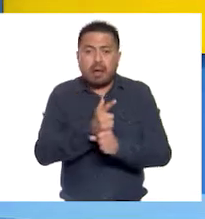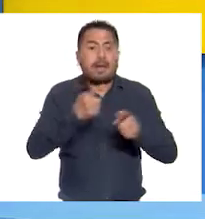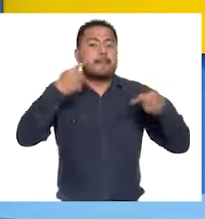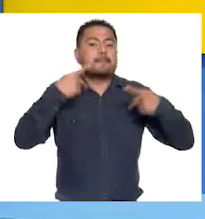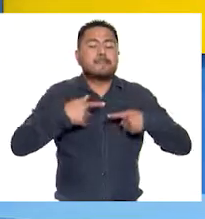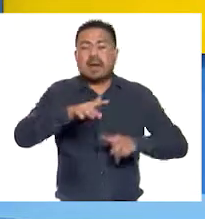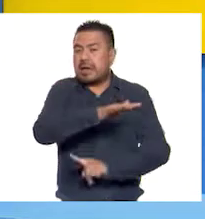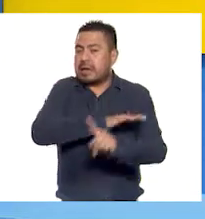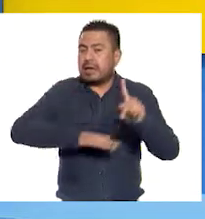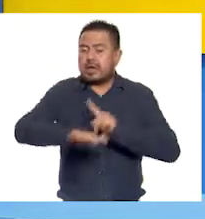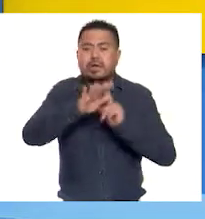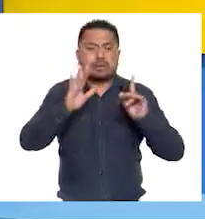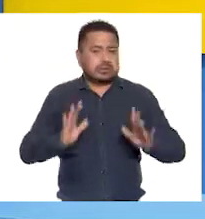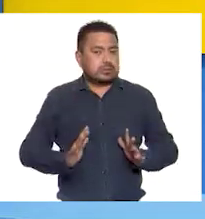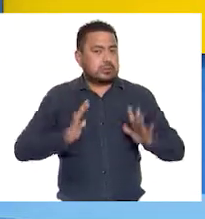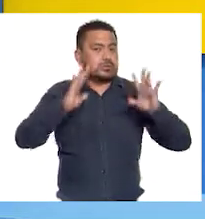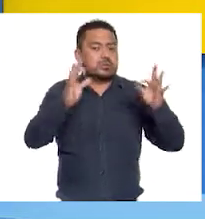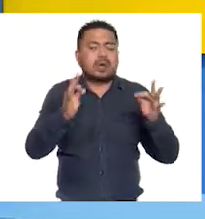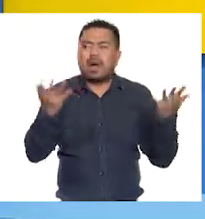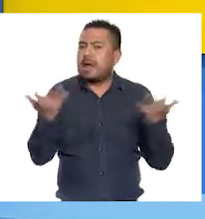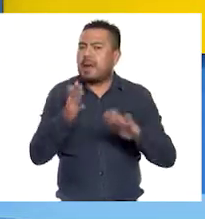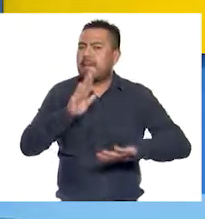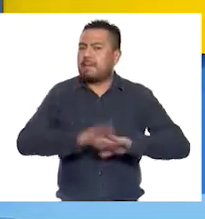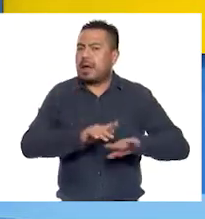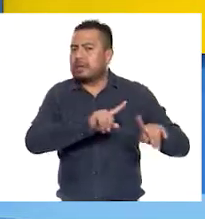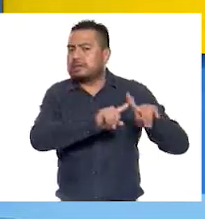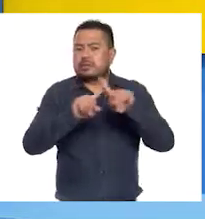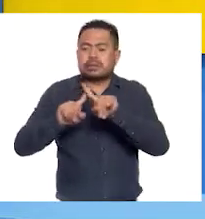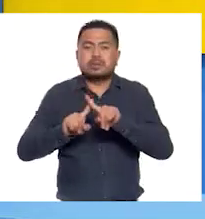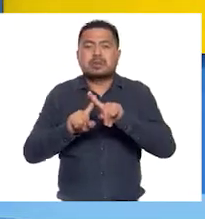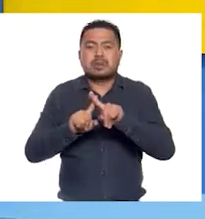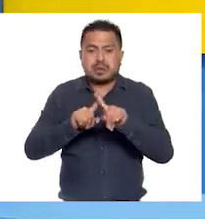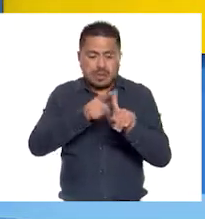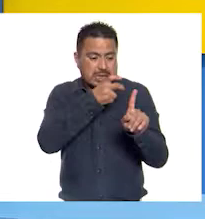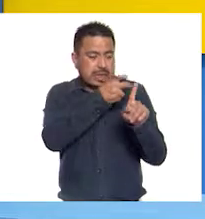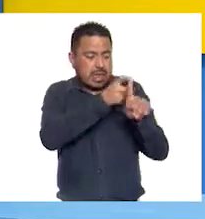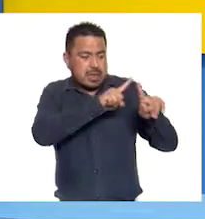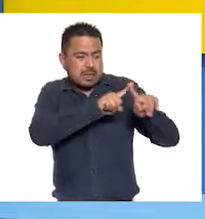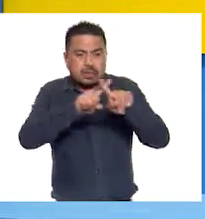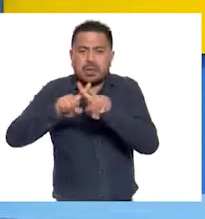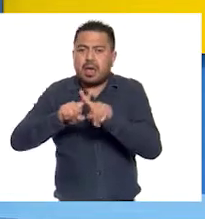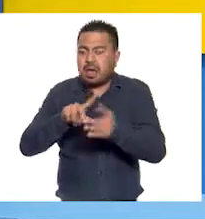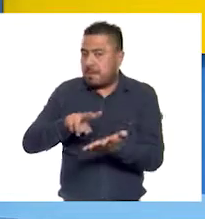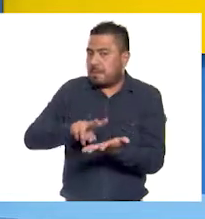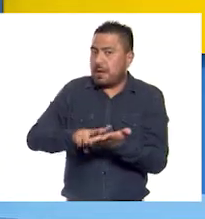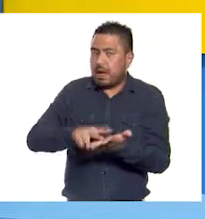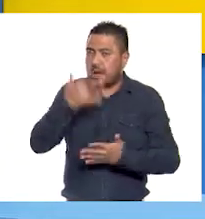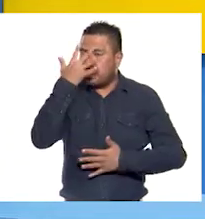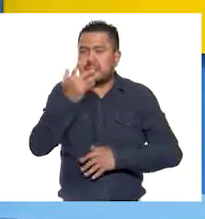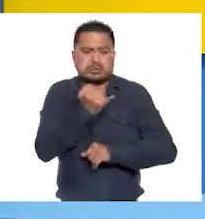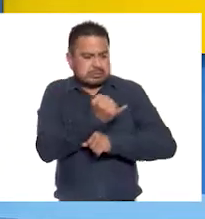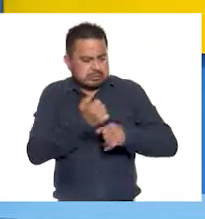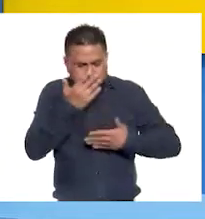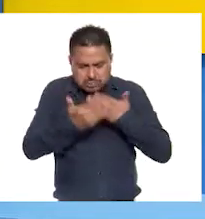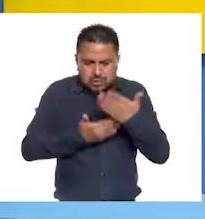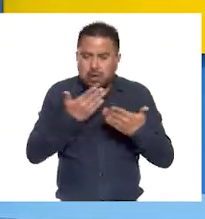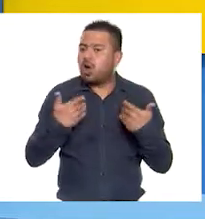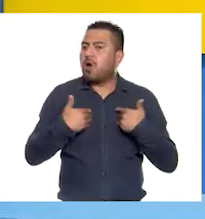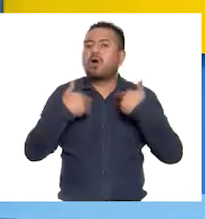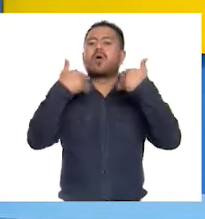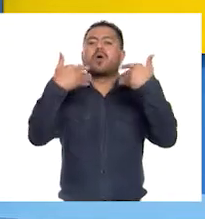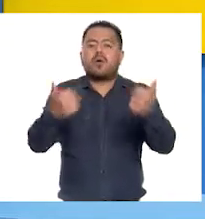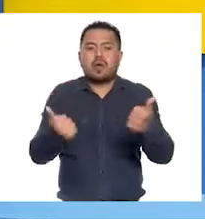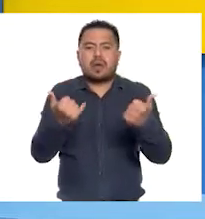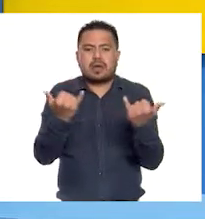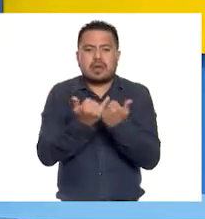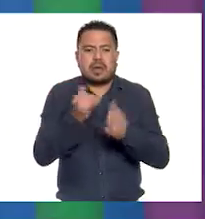humanidad, desde sus orígenes, ha sido muy diversa y que esa diversidad vale la pena estudiarse, comprenderse